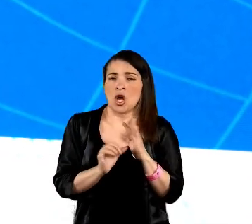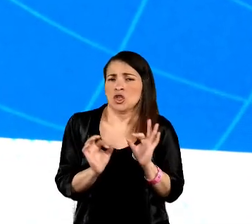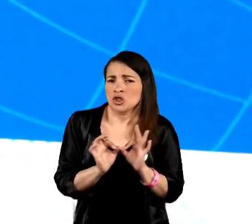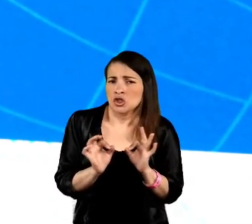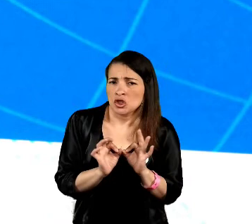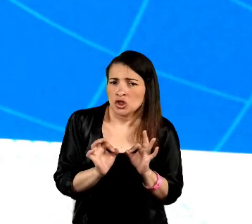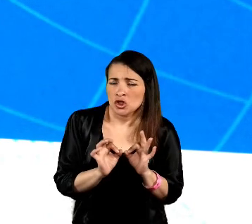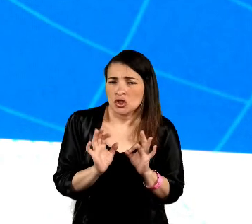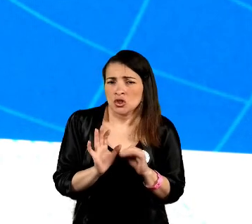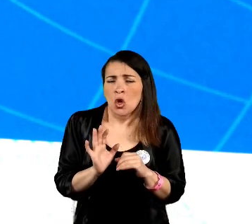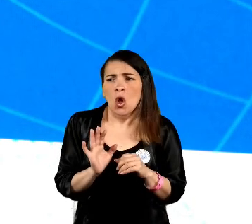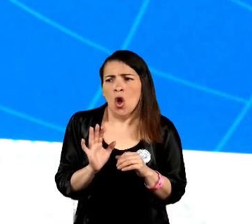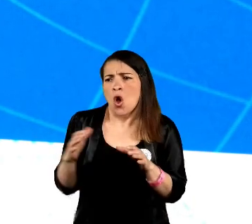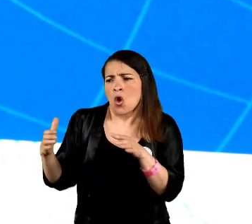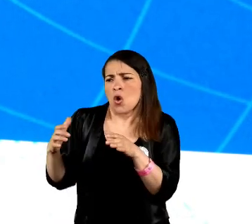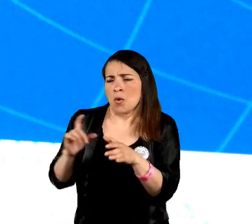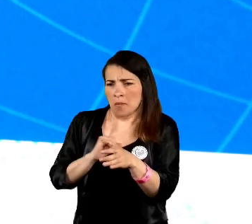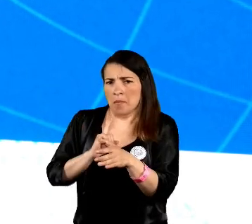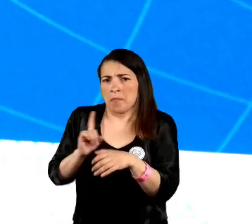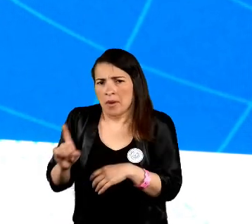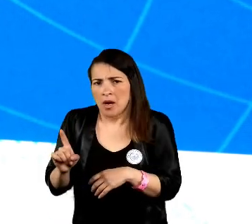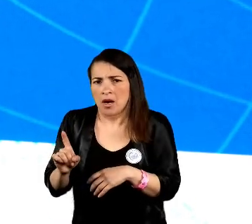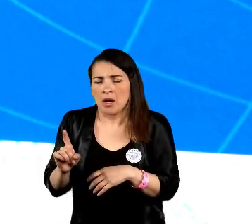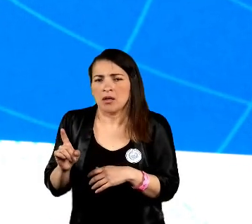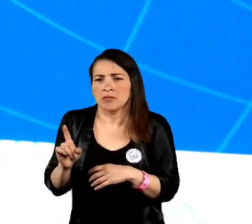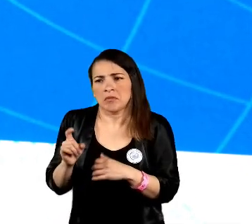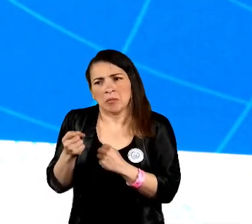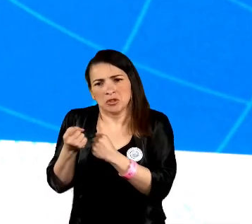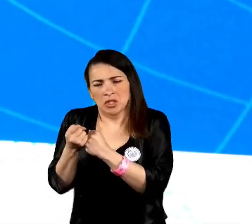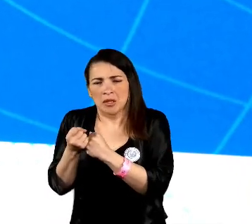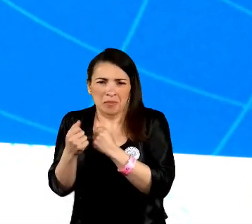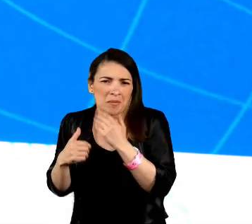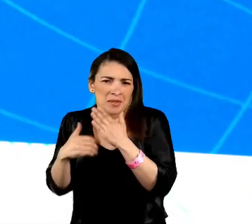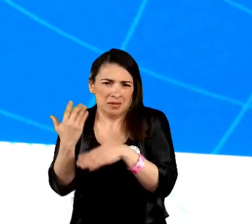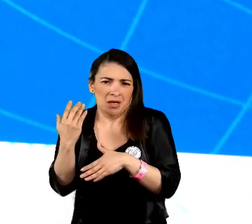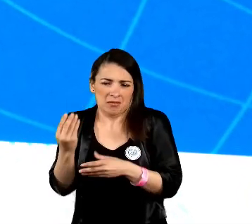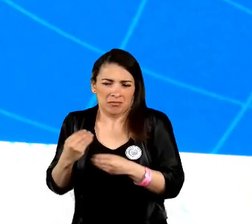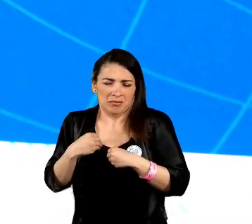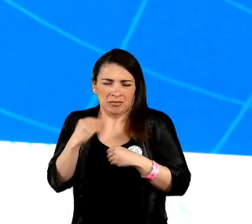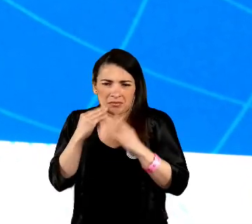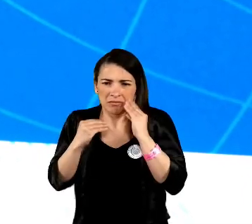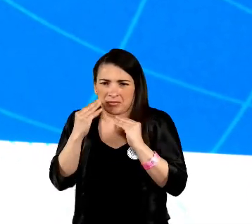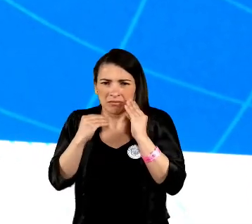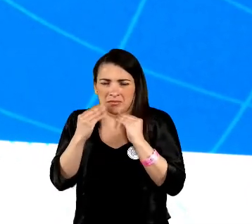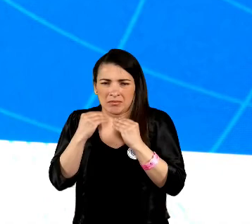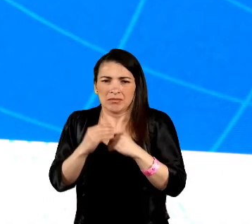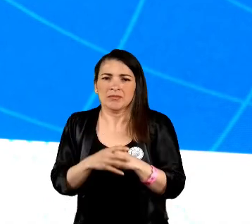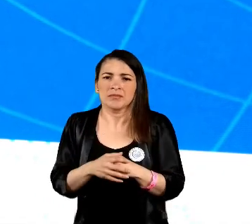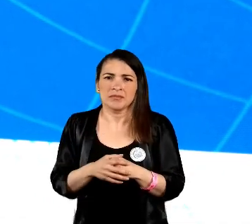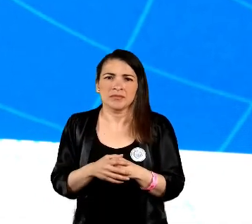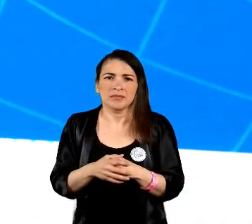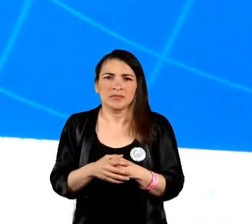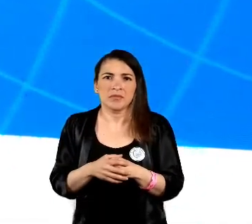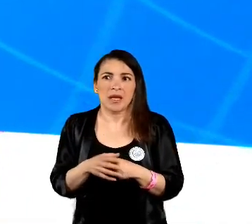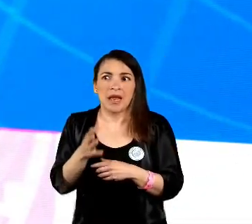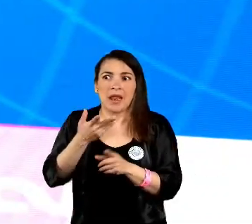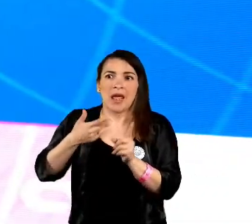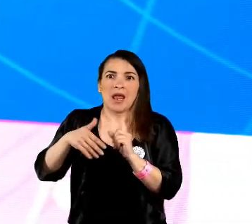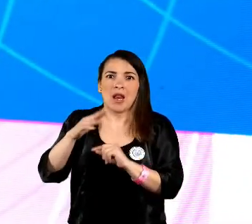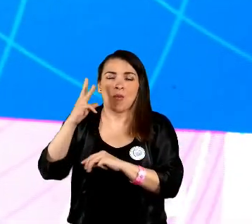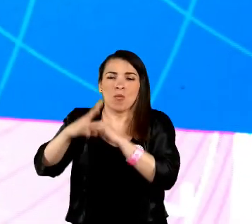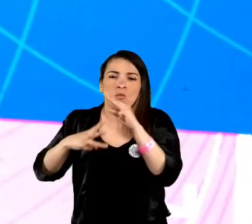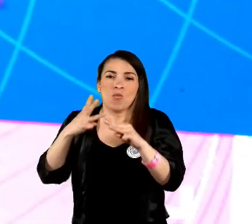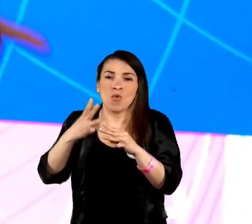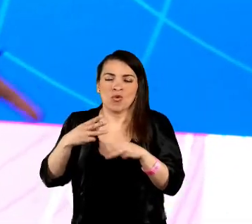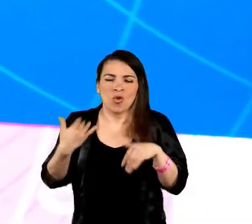o unirme a un grupo para empezar la experiencia Por así decirlo para entrar al mundo de los videojuegos están Están